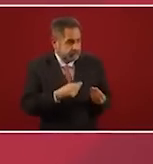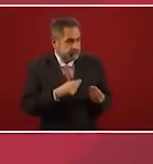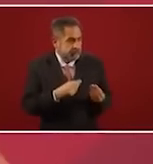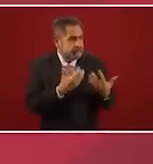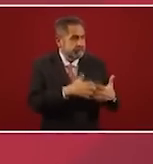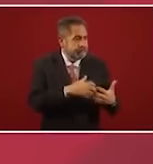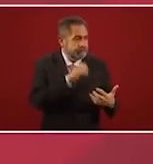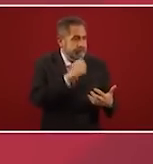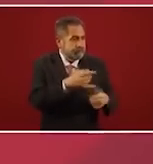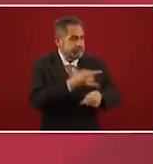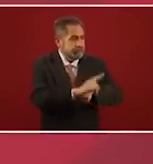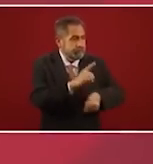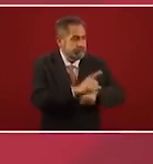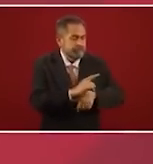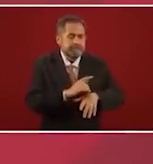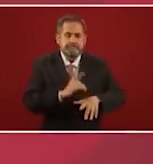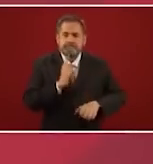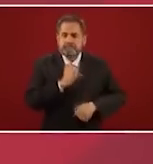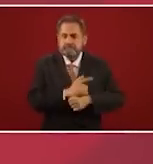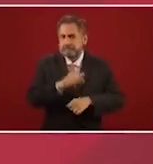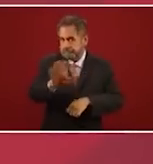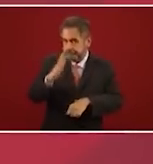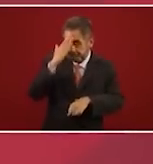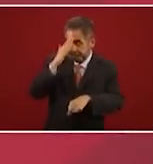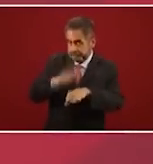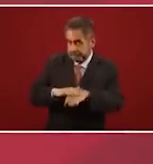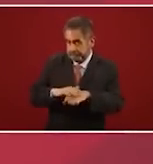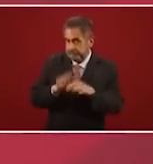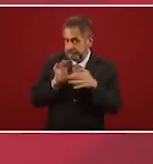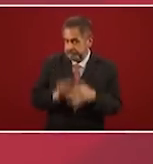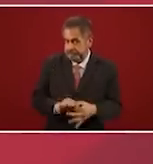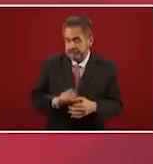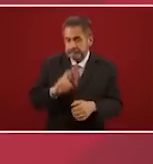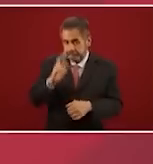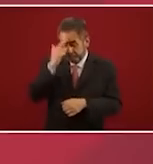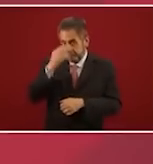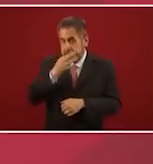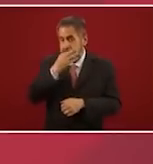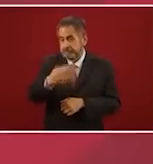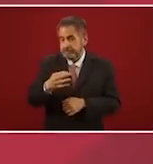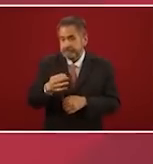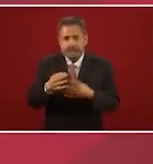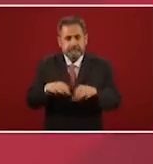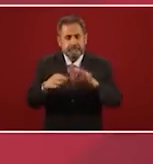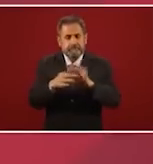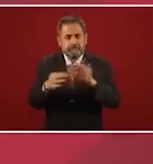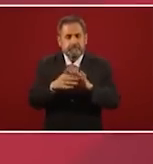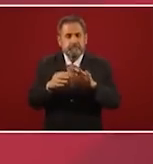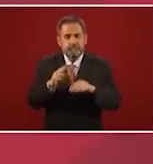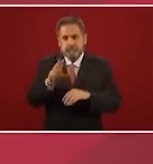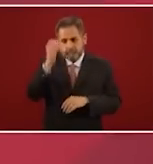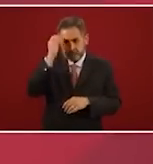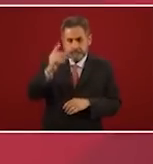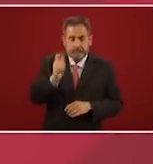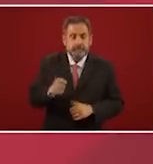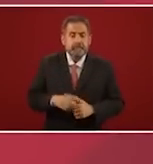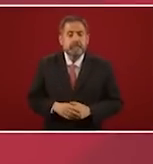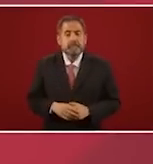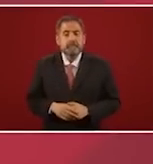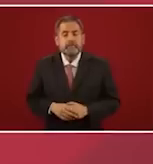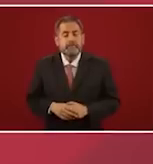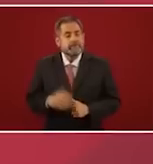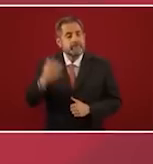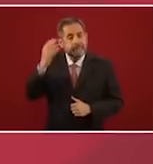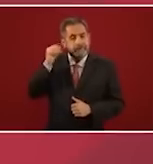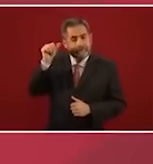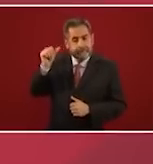traer a su memoria algo que está directamente conectado y que se ha olvidado. En